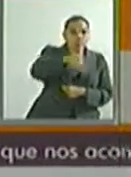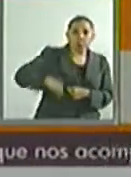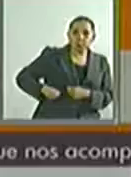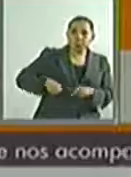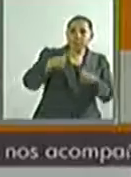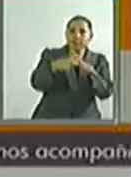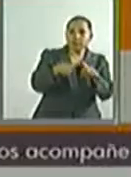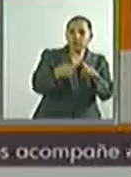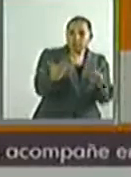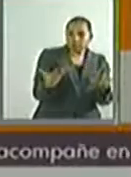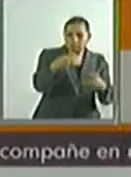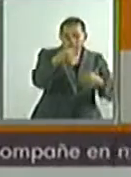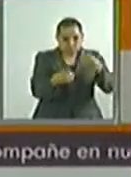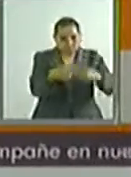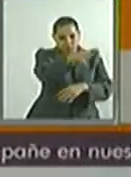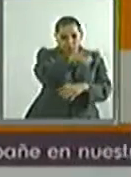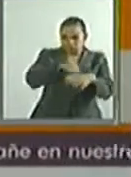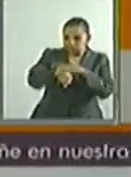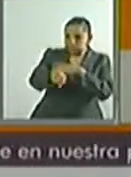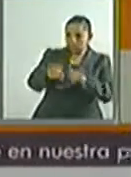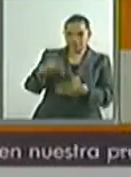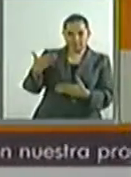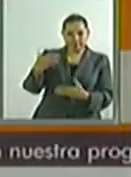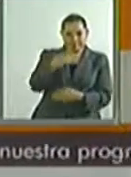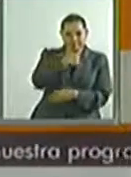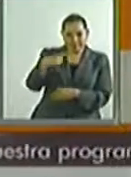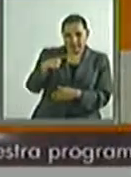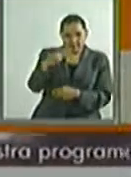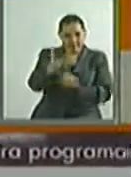más impunidad. Entonces, pues reitero que